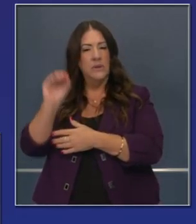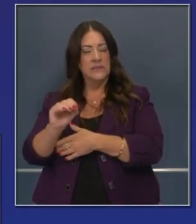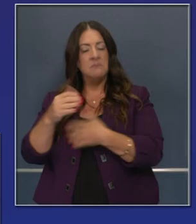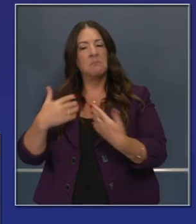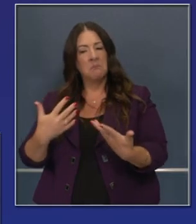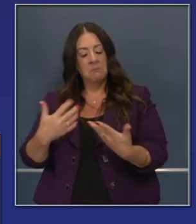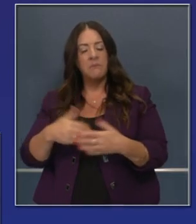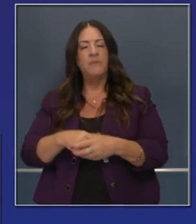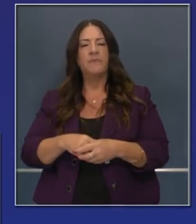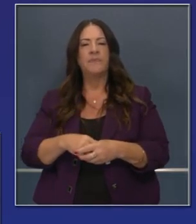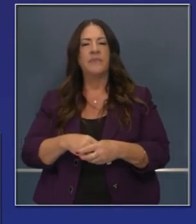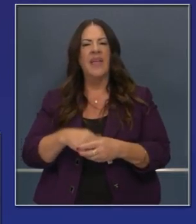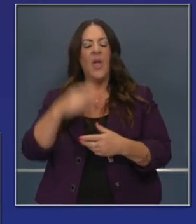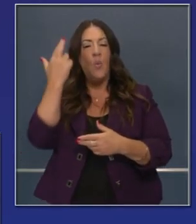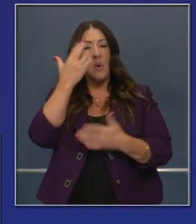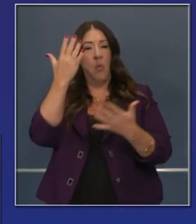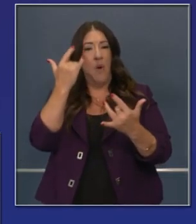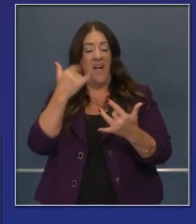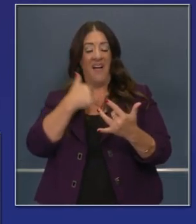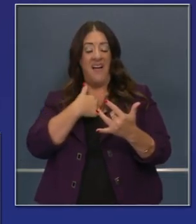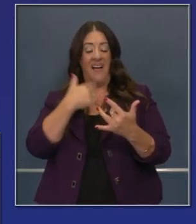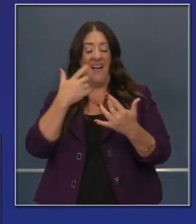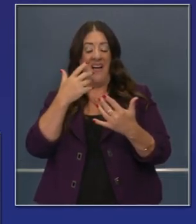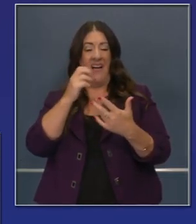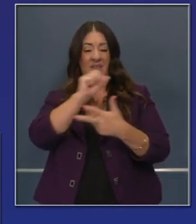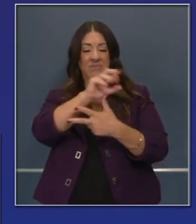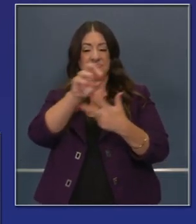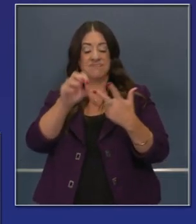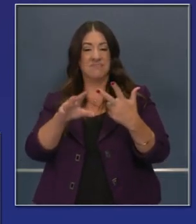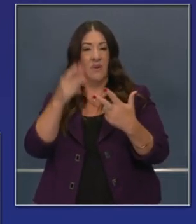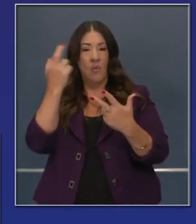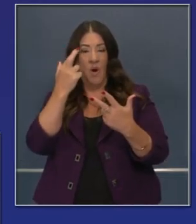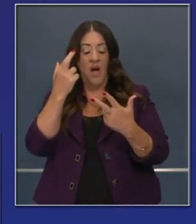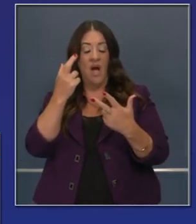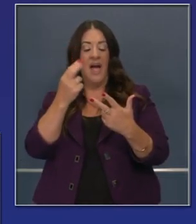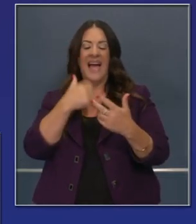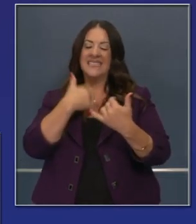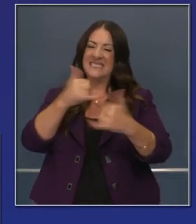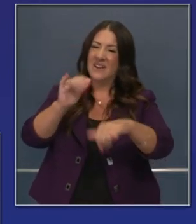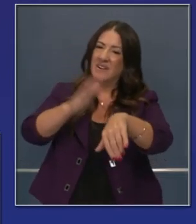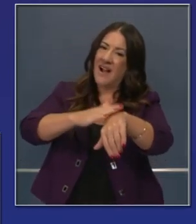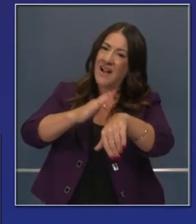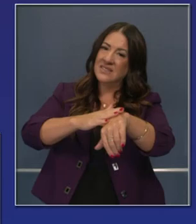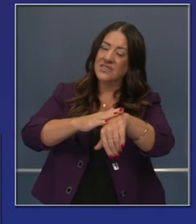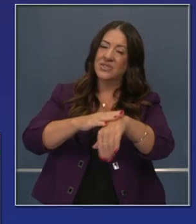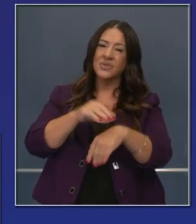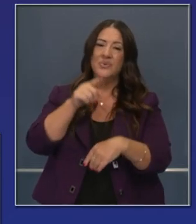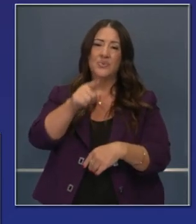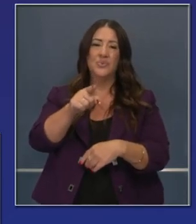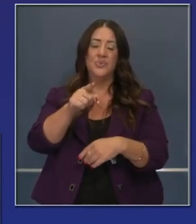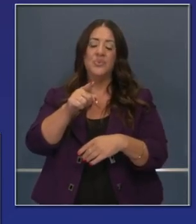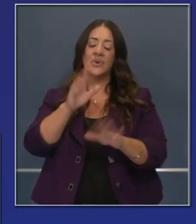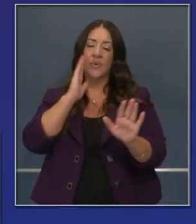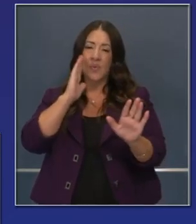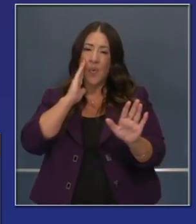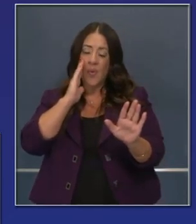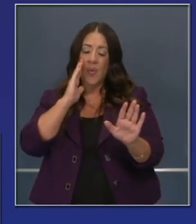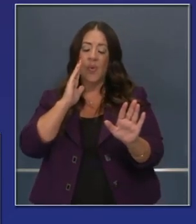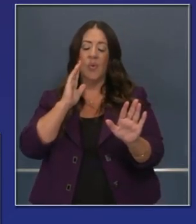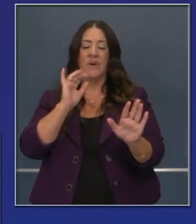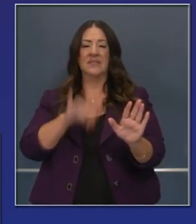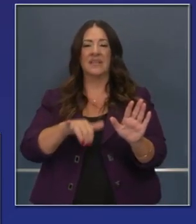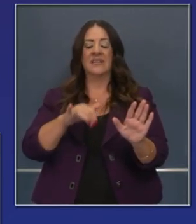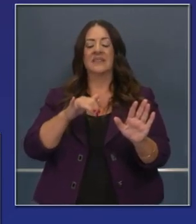disminución de 21%. Y esto lo digo con un punto de consideración y algo de cautela.